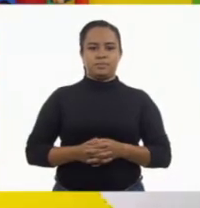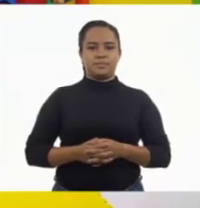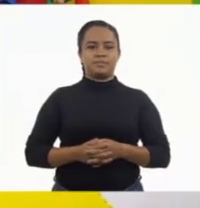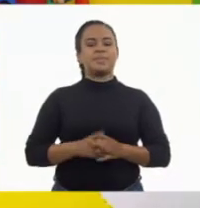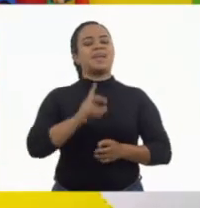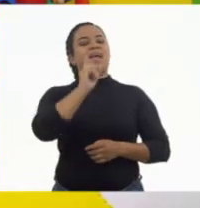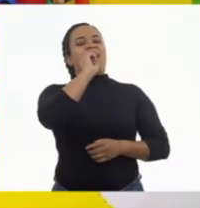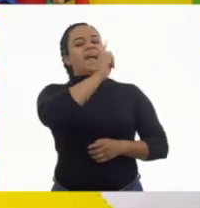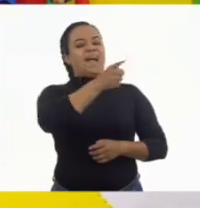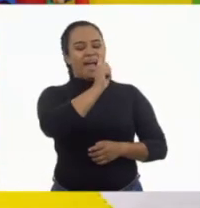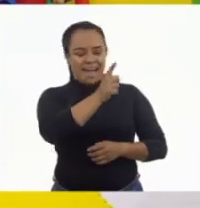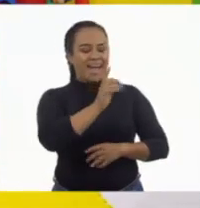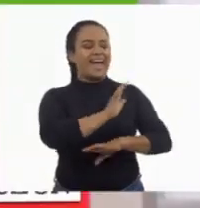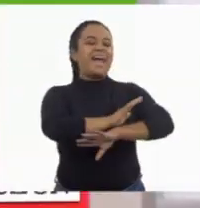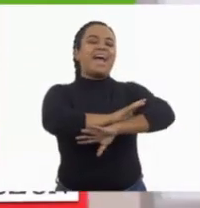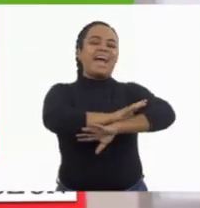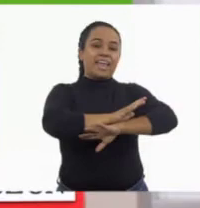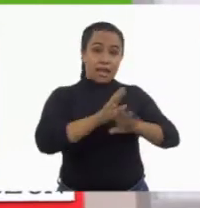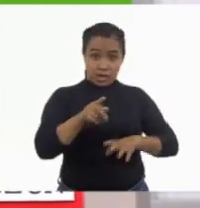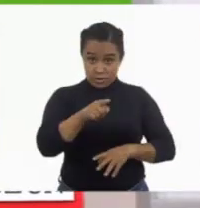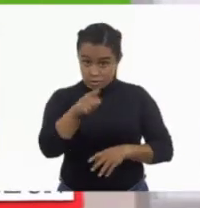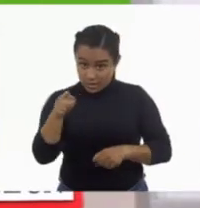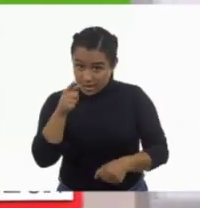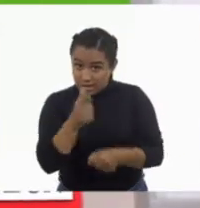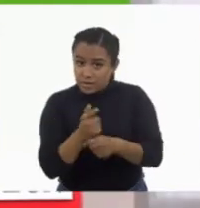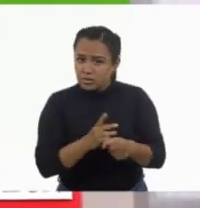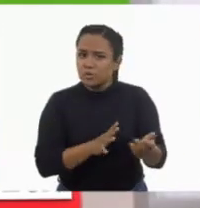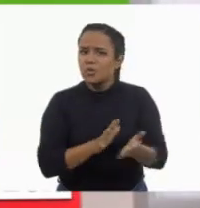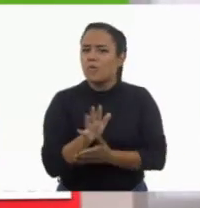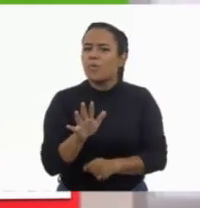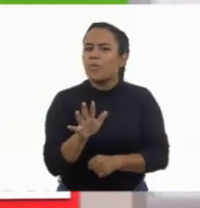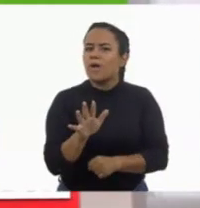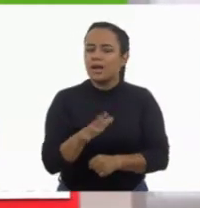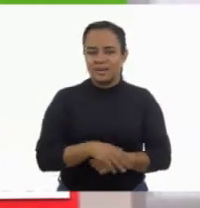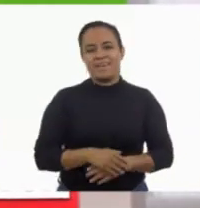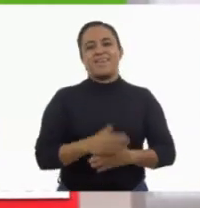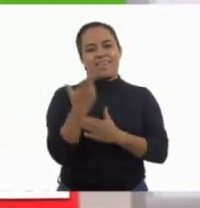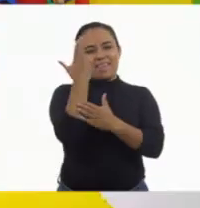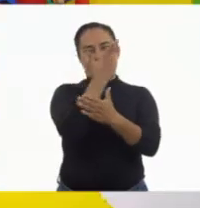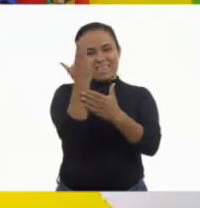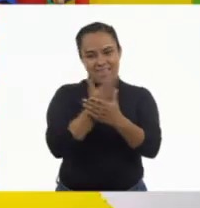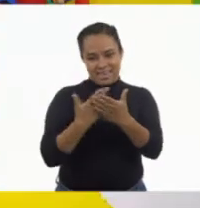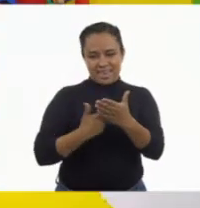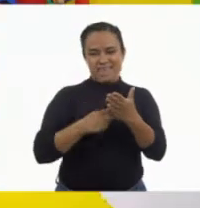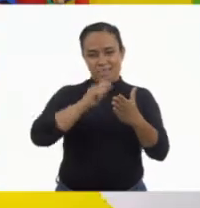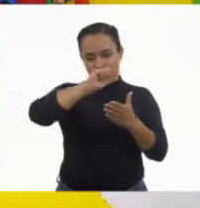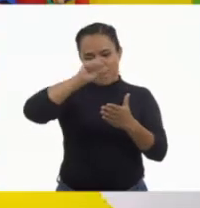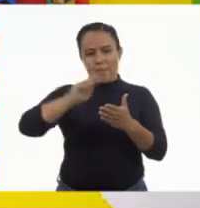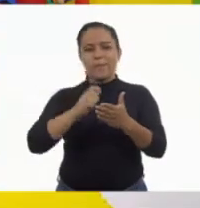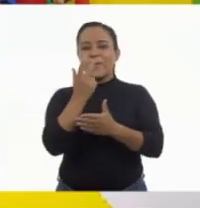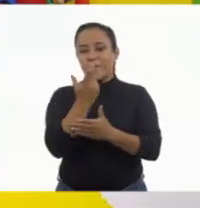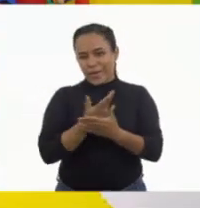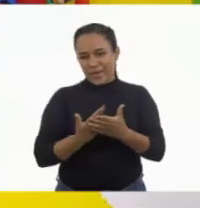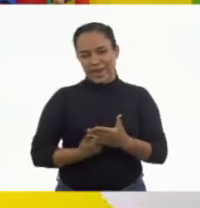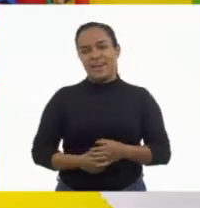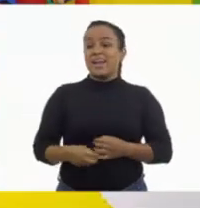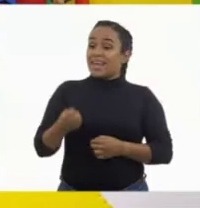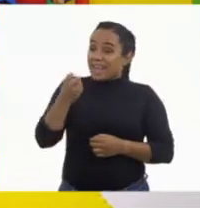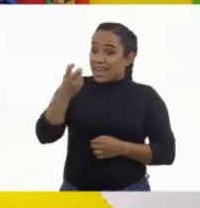Esa es una gran pista. ¿Ya descubrieron qué es? ¡Dibujar! ¡Así es! ¡Muy bien